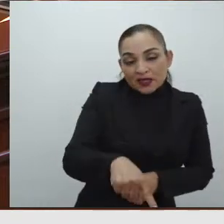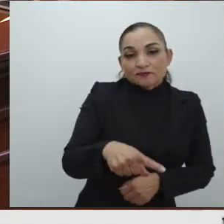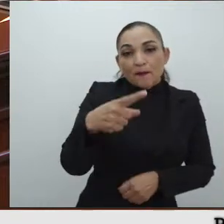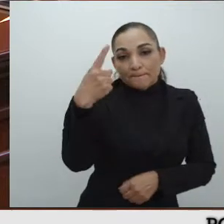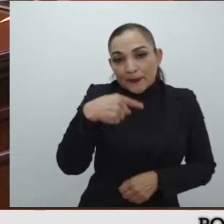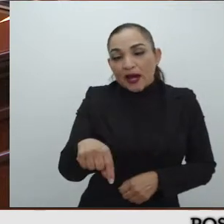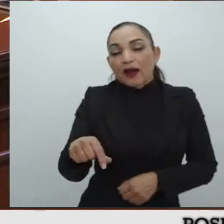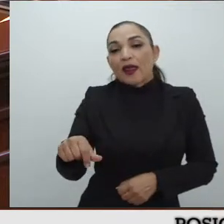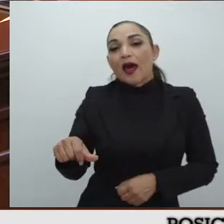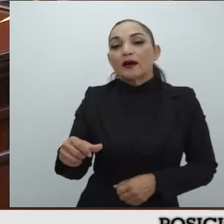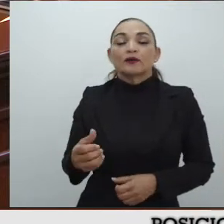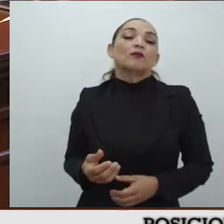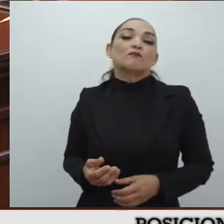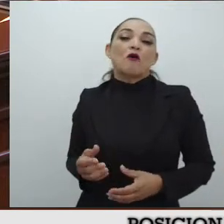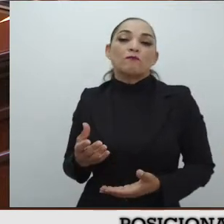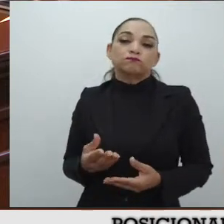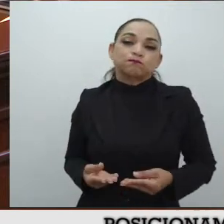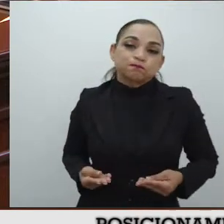ejecución presupuestal,